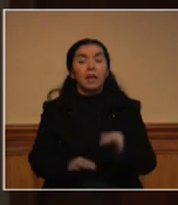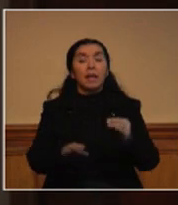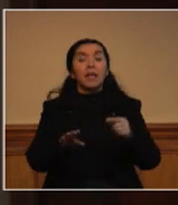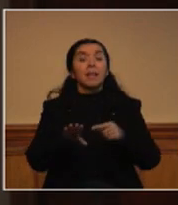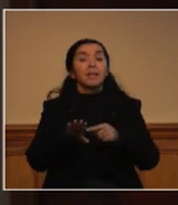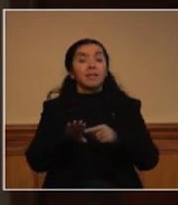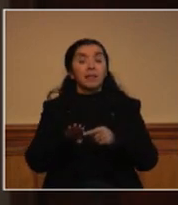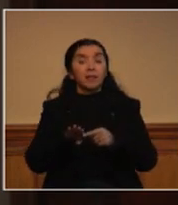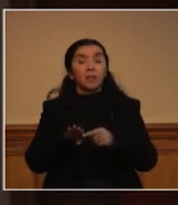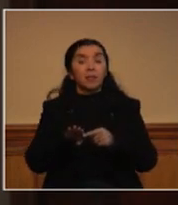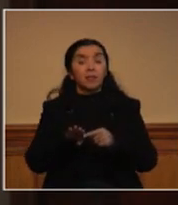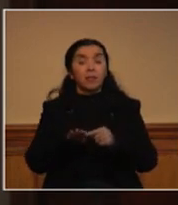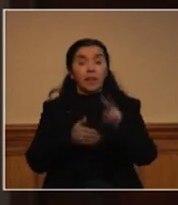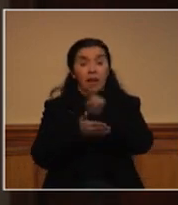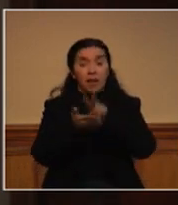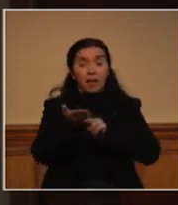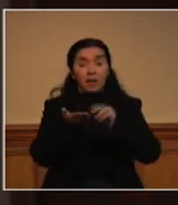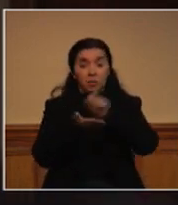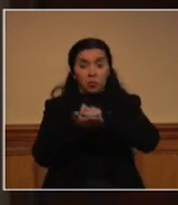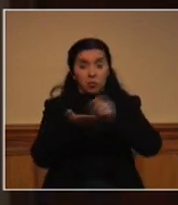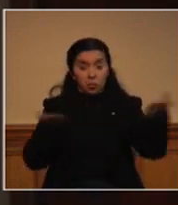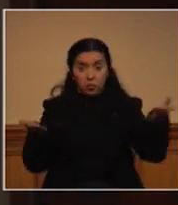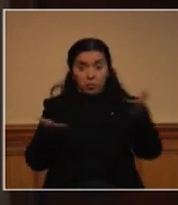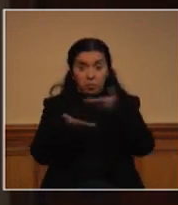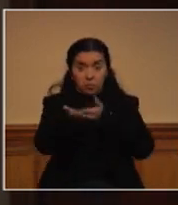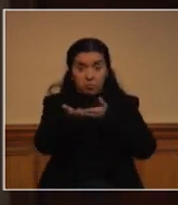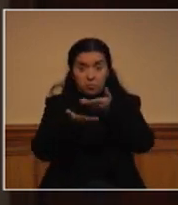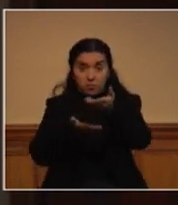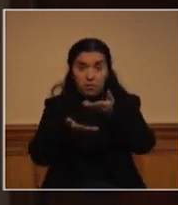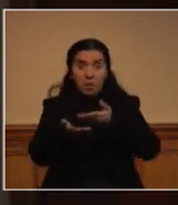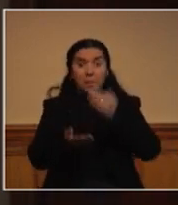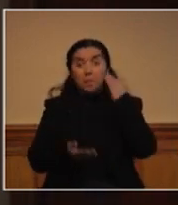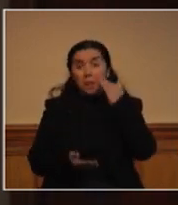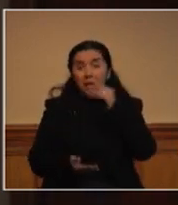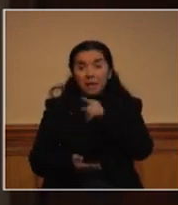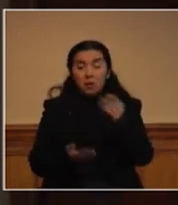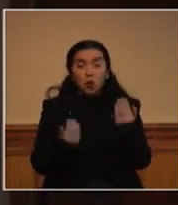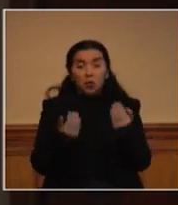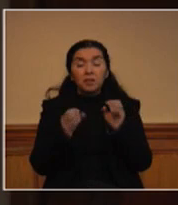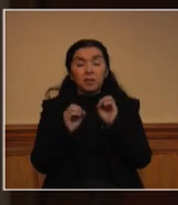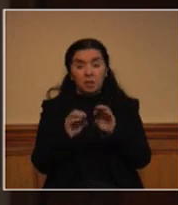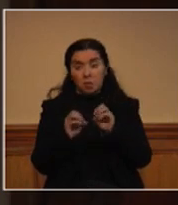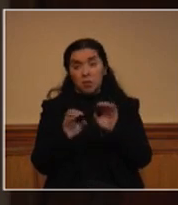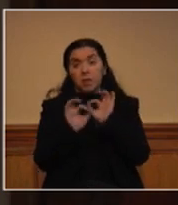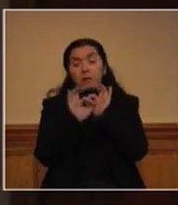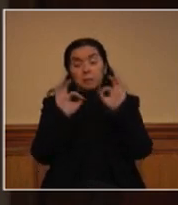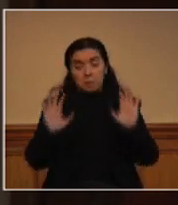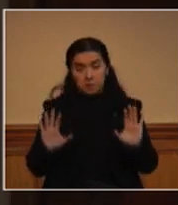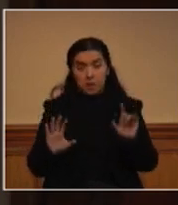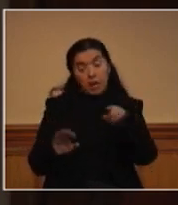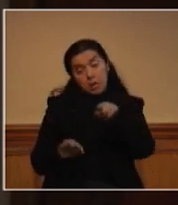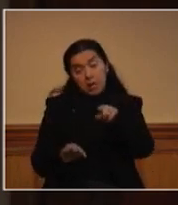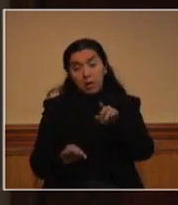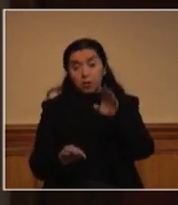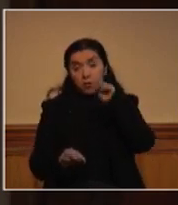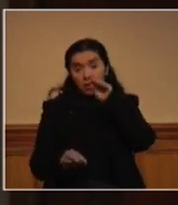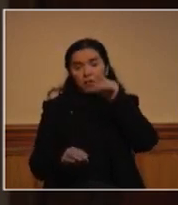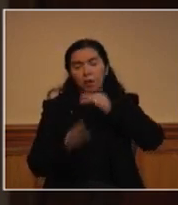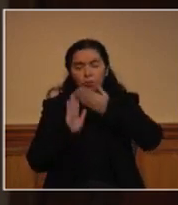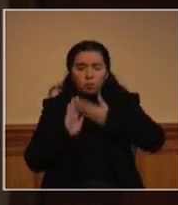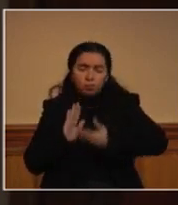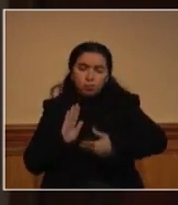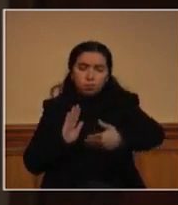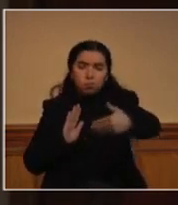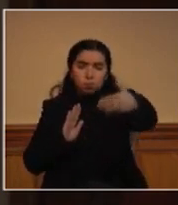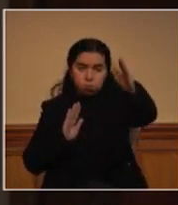para mediar lectoescritura en niños con necesidades educativas especiales. De eso van a hablar